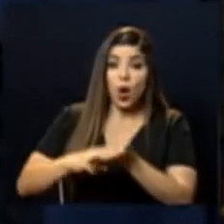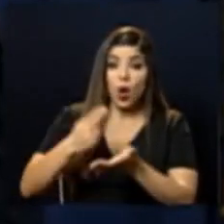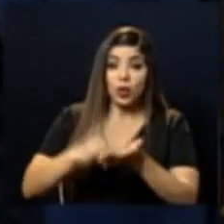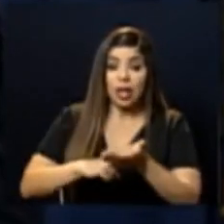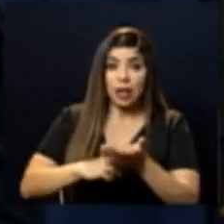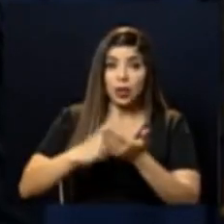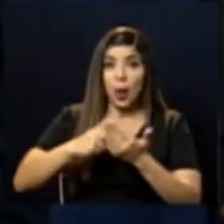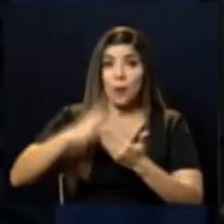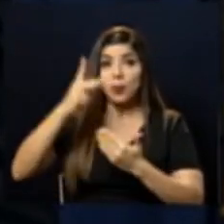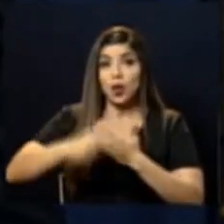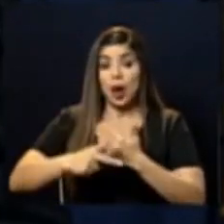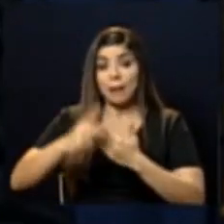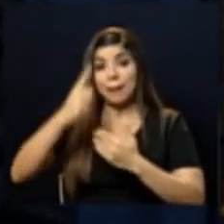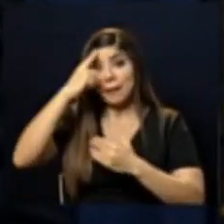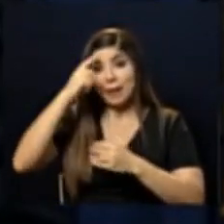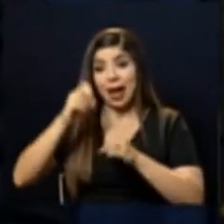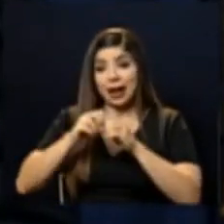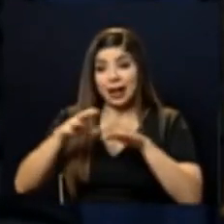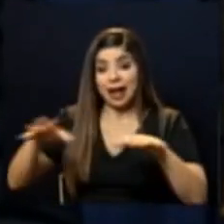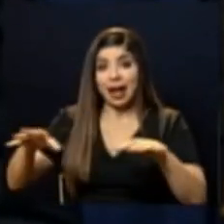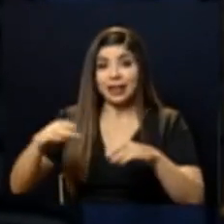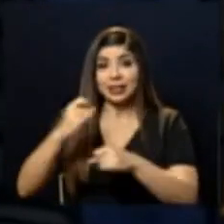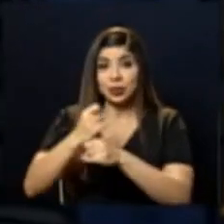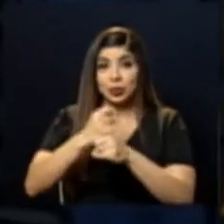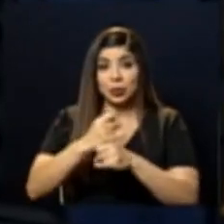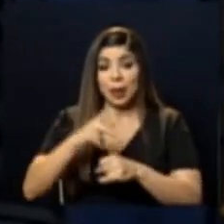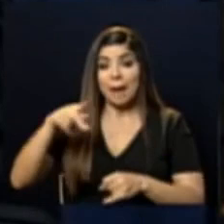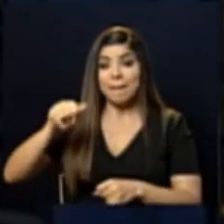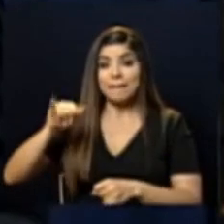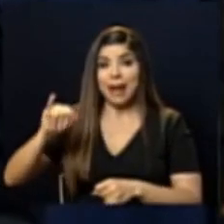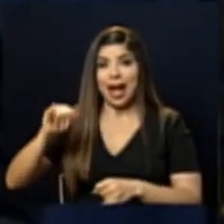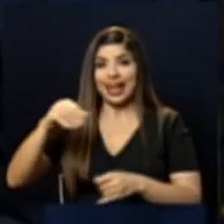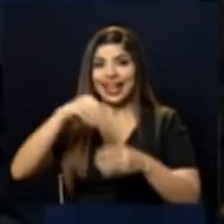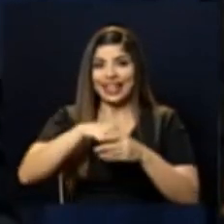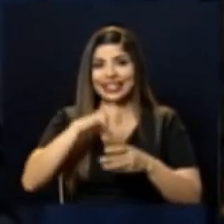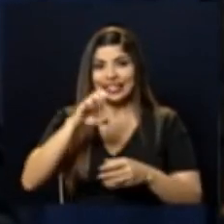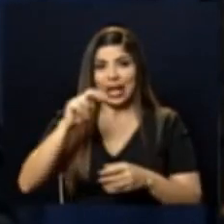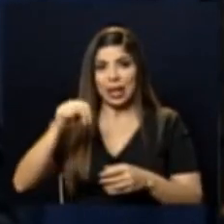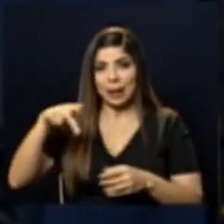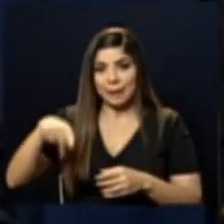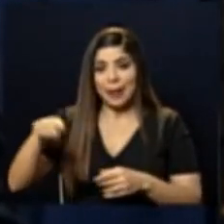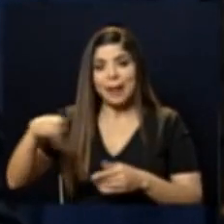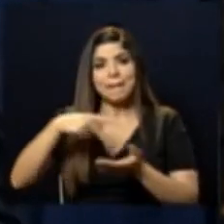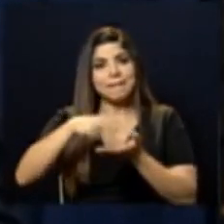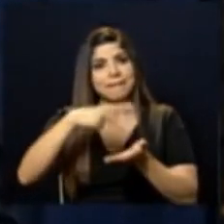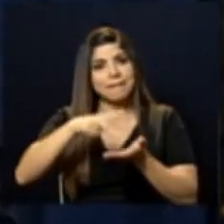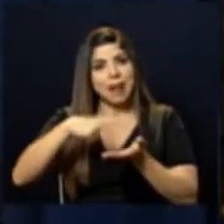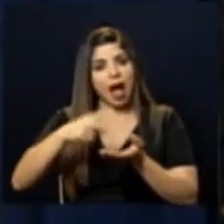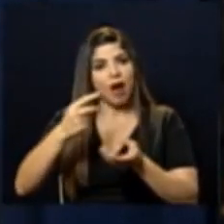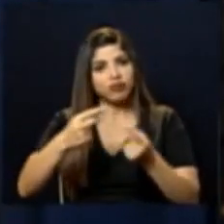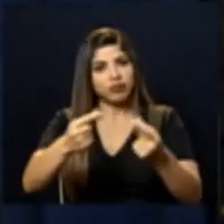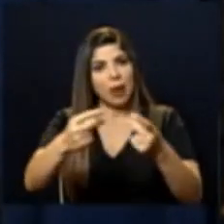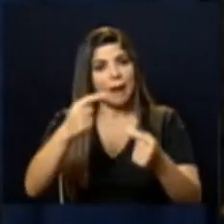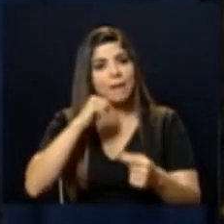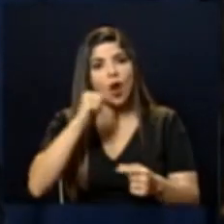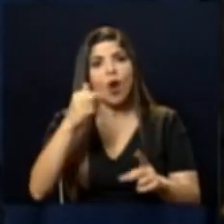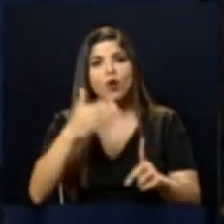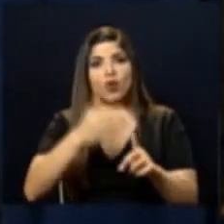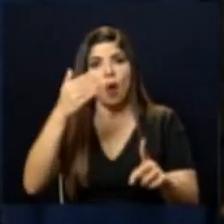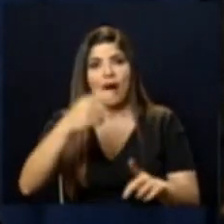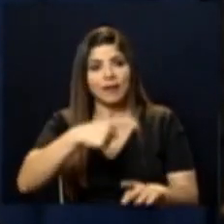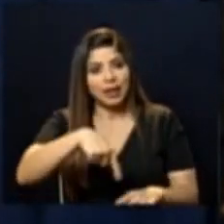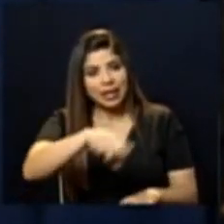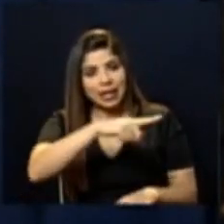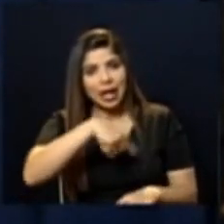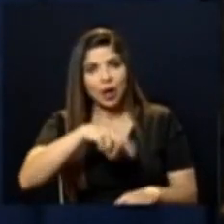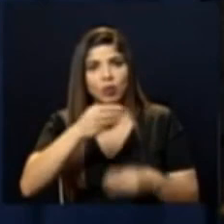de Abastecimiento Institucional, el PAI del CNP, le paguen ágilmente para no afectar a las y